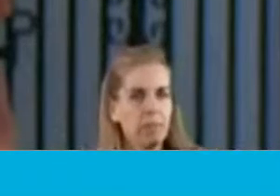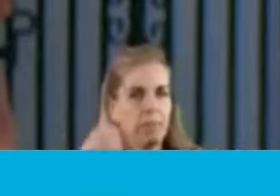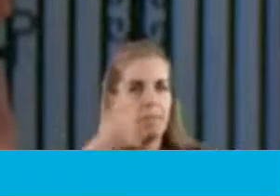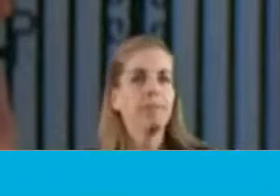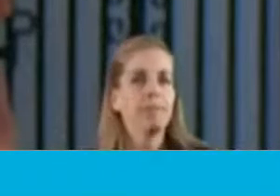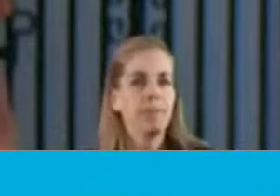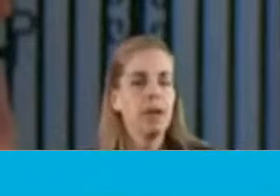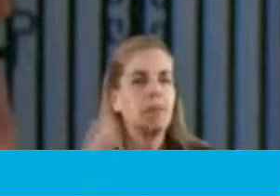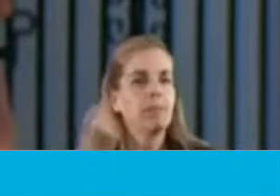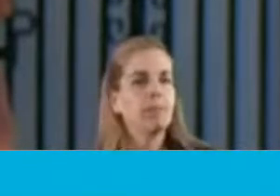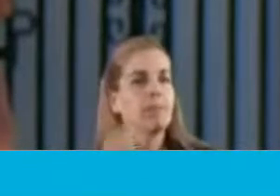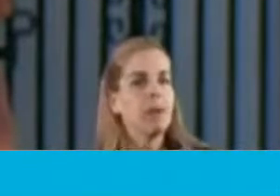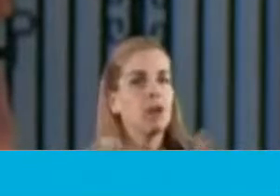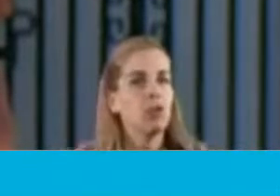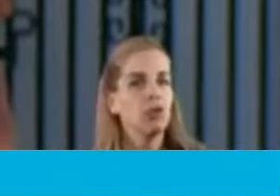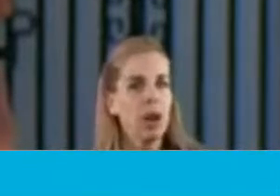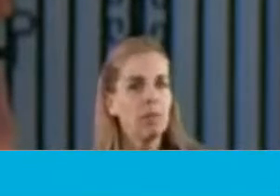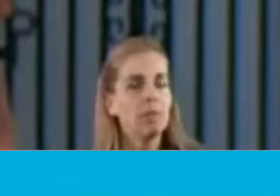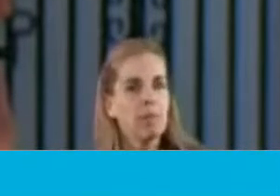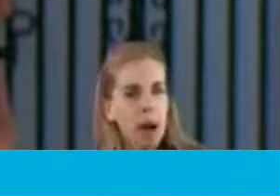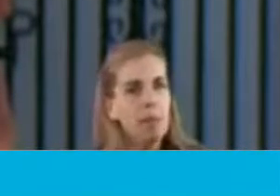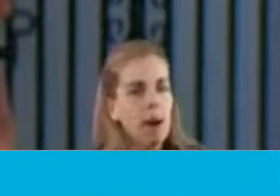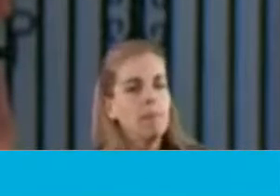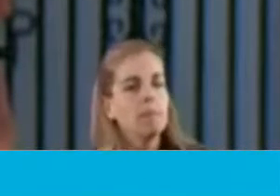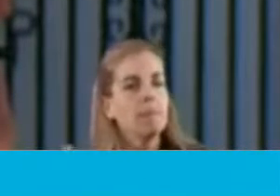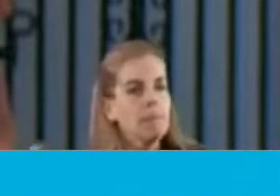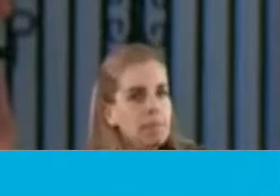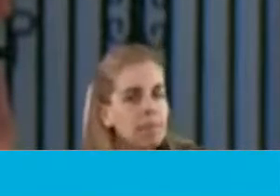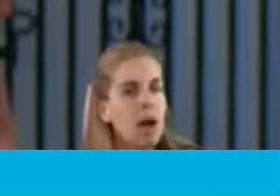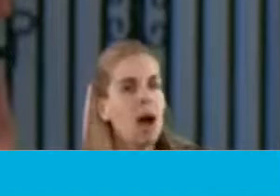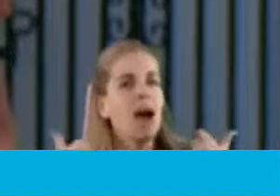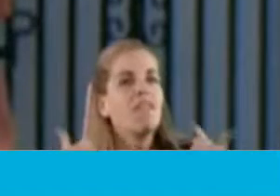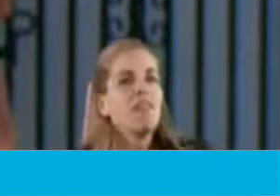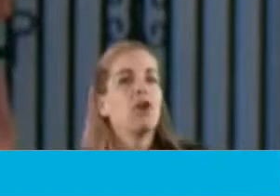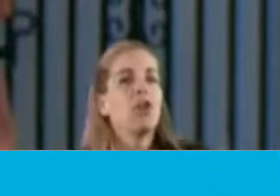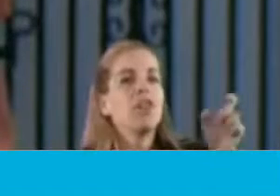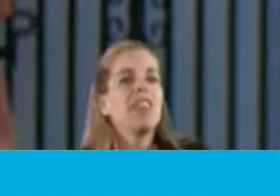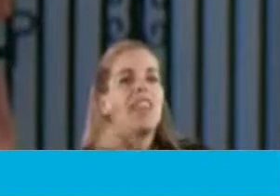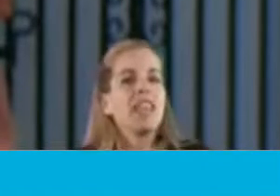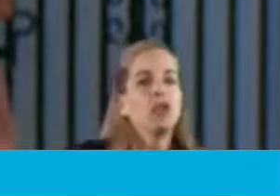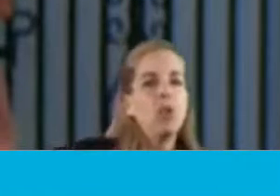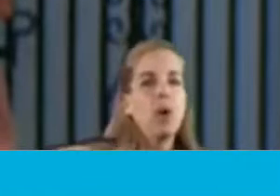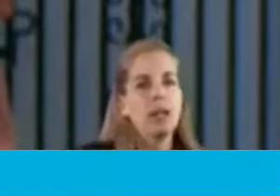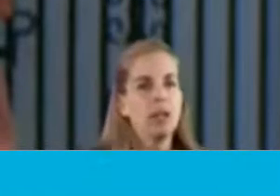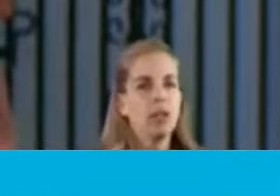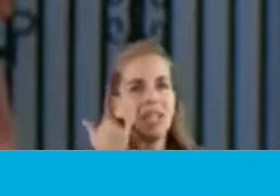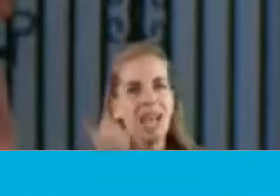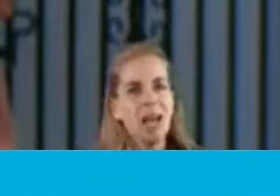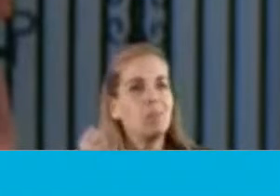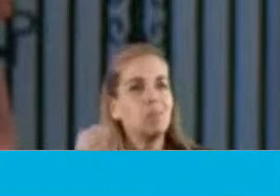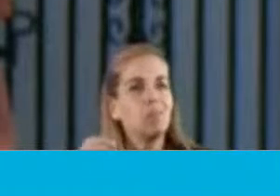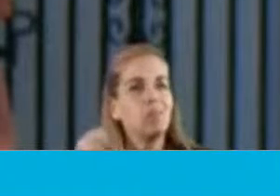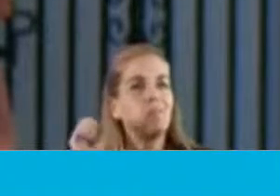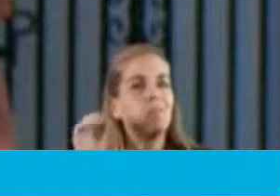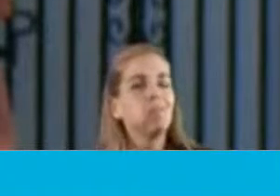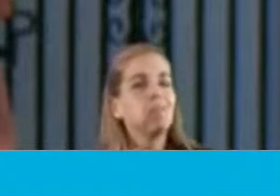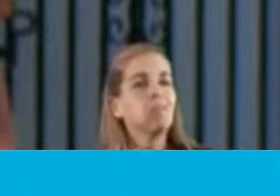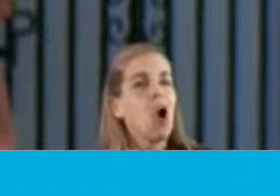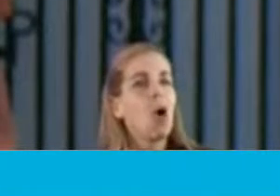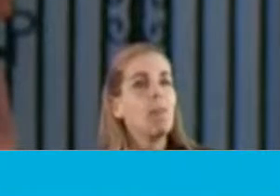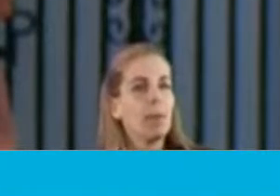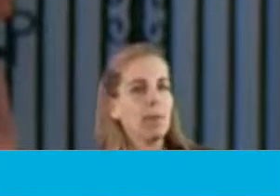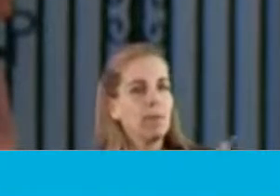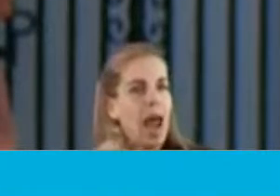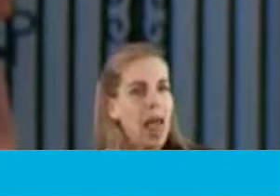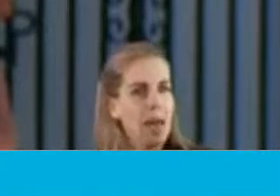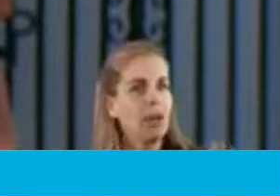frente. Vamos a transformarla en favor de nuestra gente. Hemos asumido un compromiso ante el pueblo argentino que